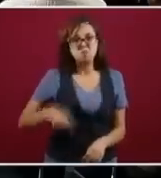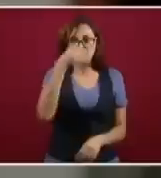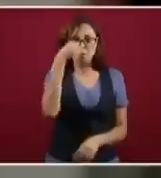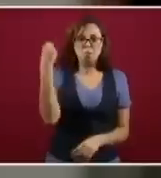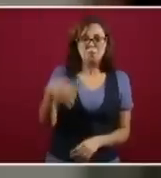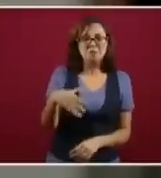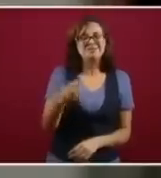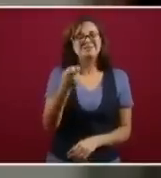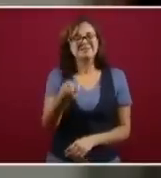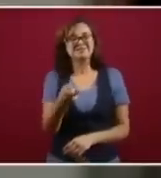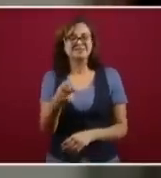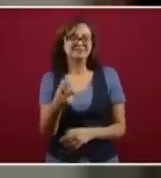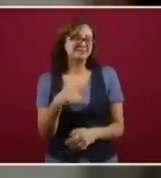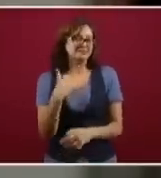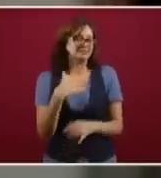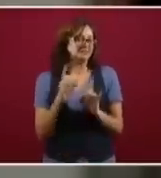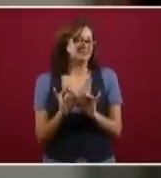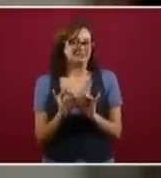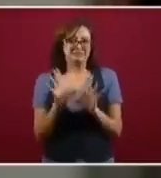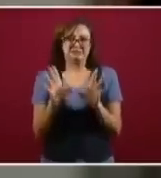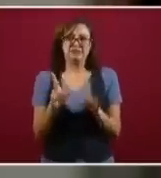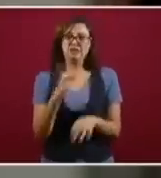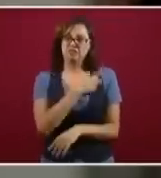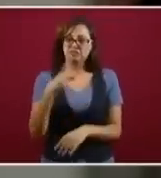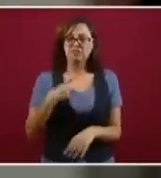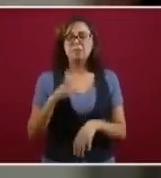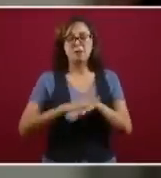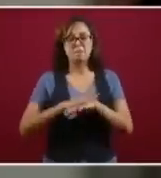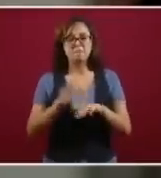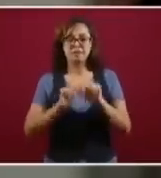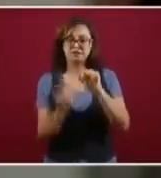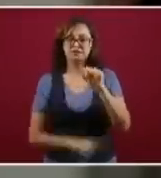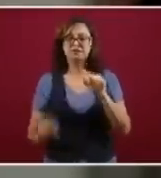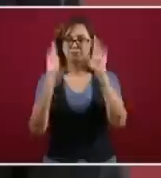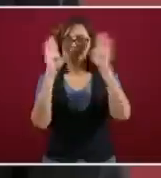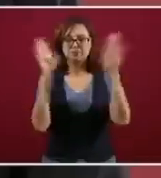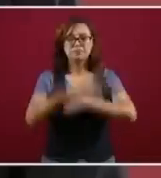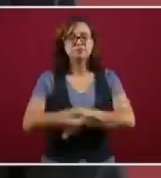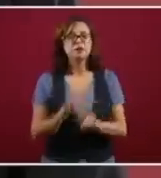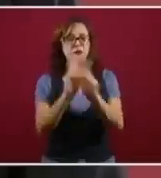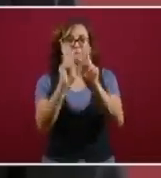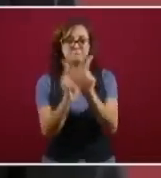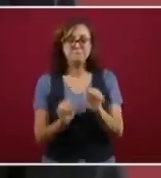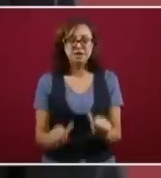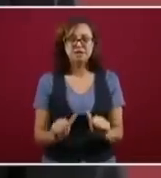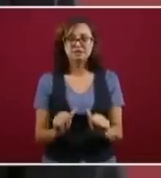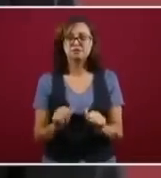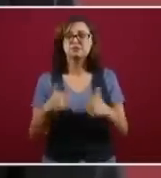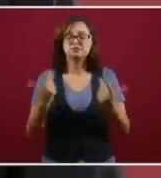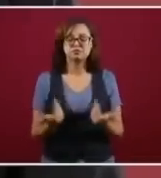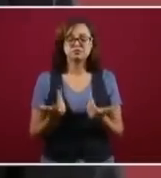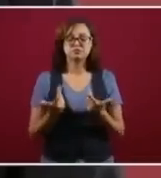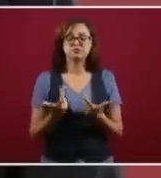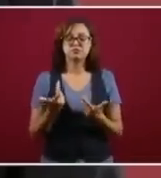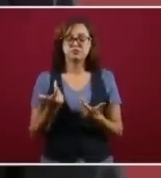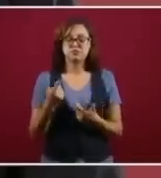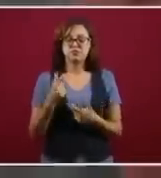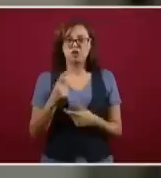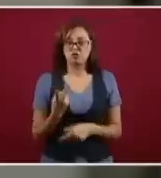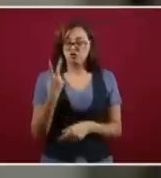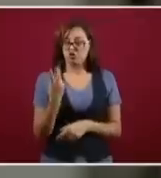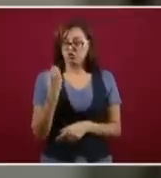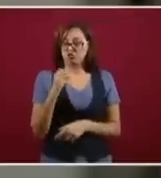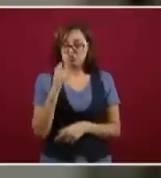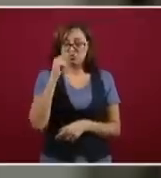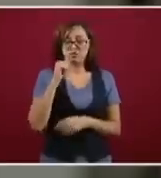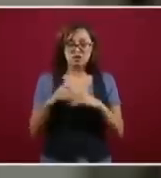una situación en aras precisamente de la reconciliación nacional, en aras de la pacificación. A un día después de que celebramos el 2 de